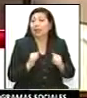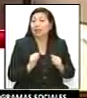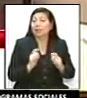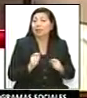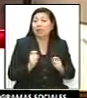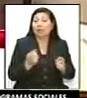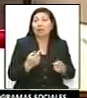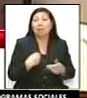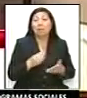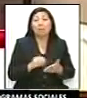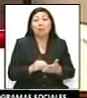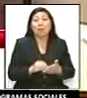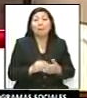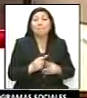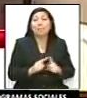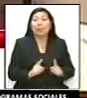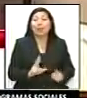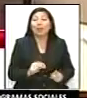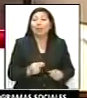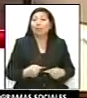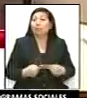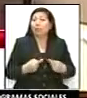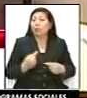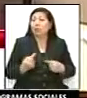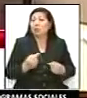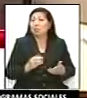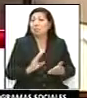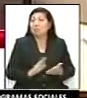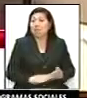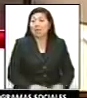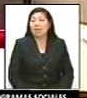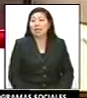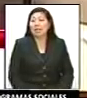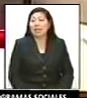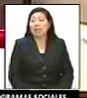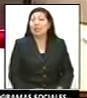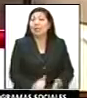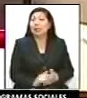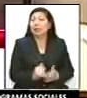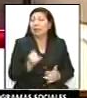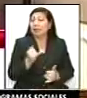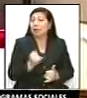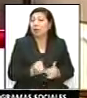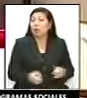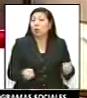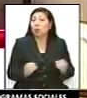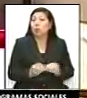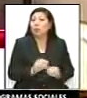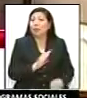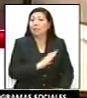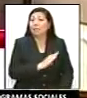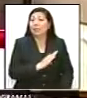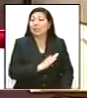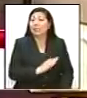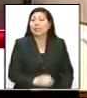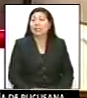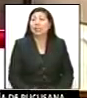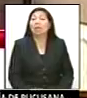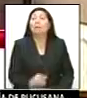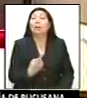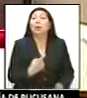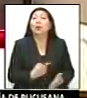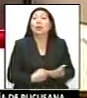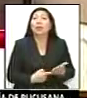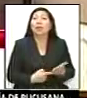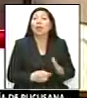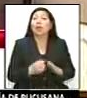previamente acreditados o probados, pero no se distingue entre buenos y malos. Y se declara que cesa la Junta de Fiscales. ¿Y por qué ese acto